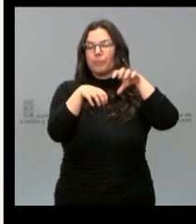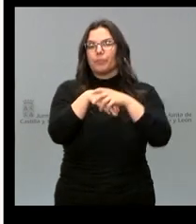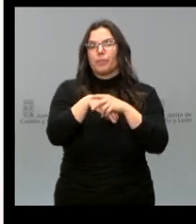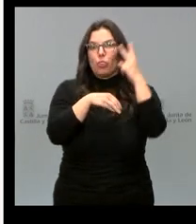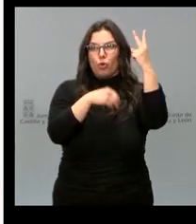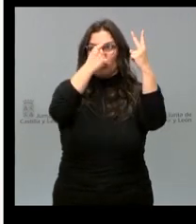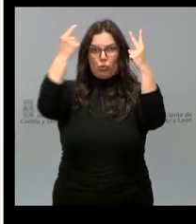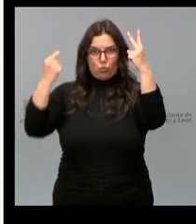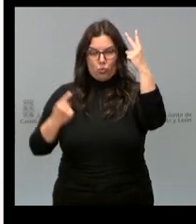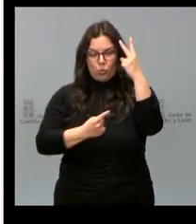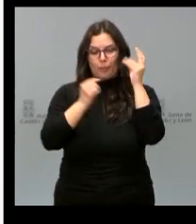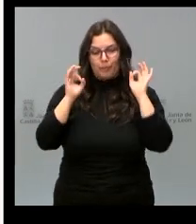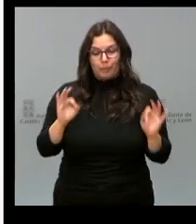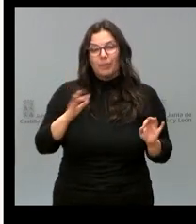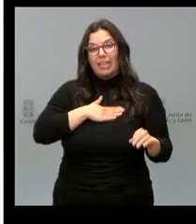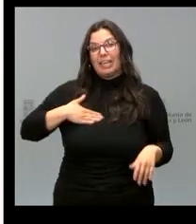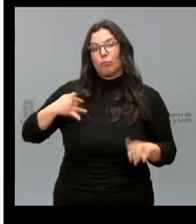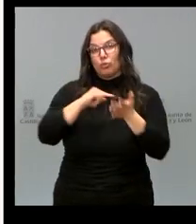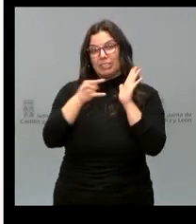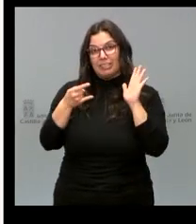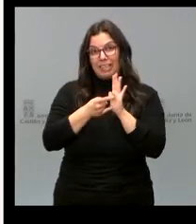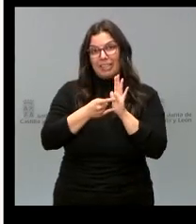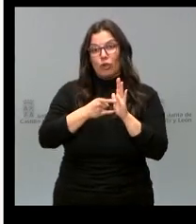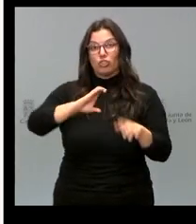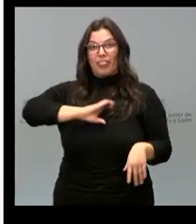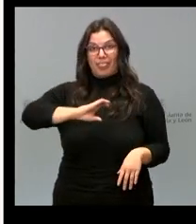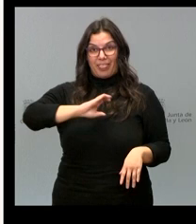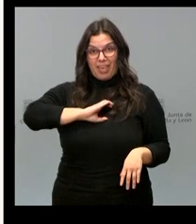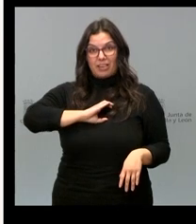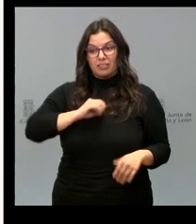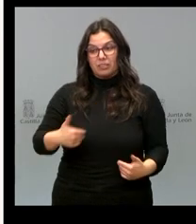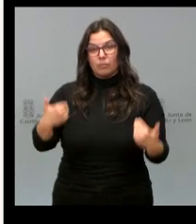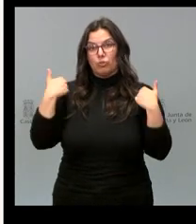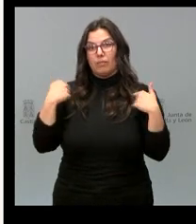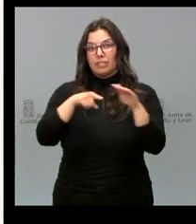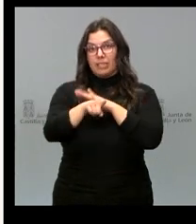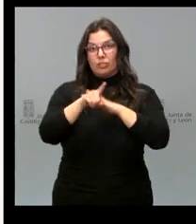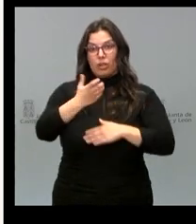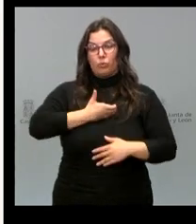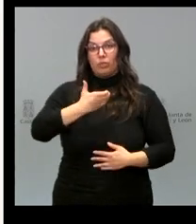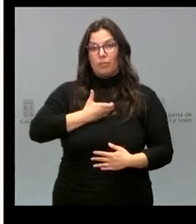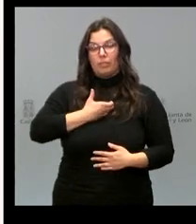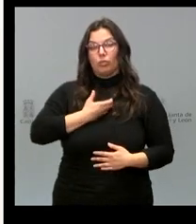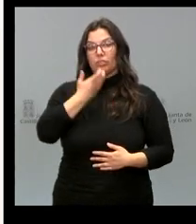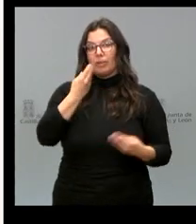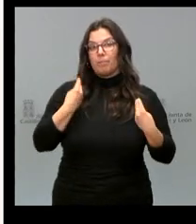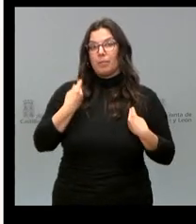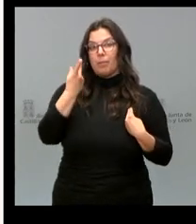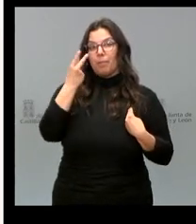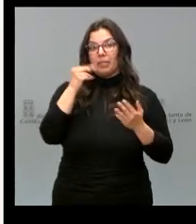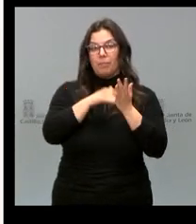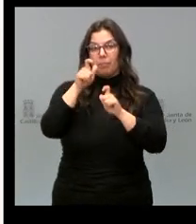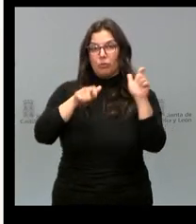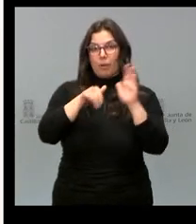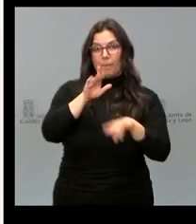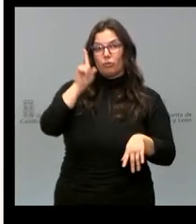dos. Queremos que los técnicos de los CEAS, que gestionan ayuntamientos de más de 20.000 habitantes, y las